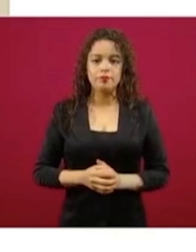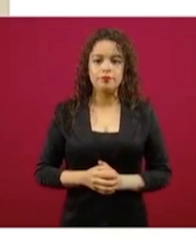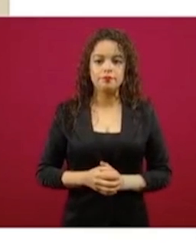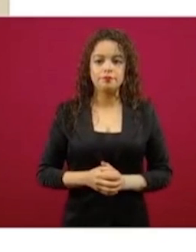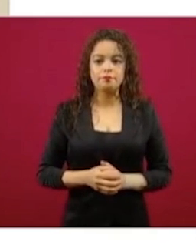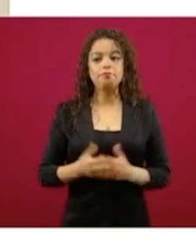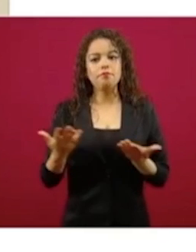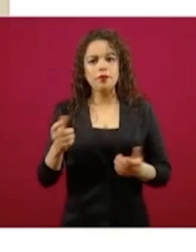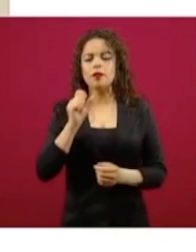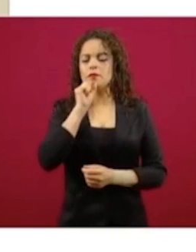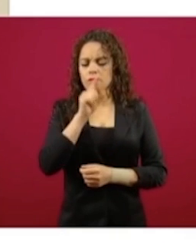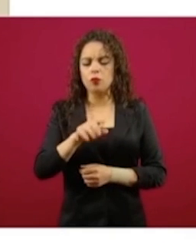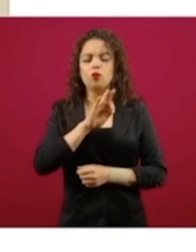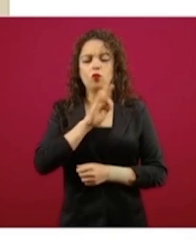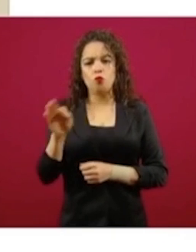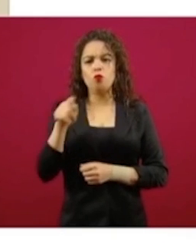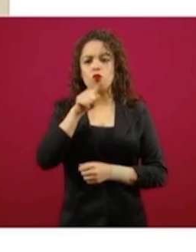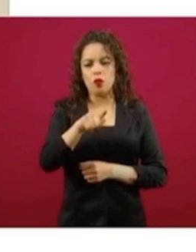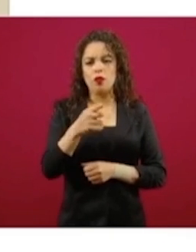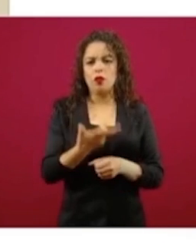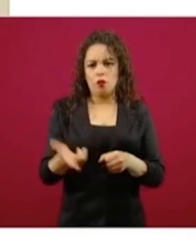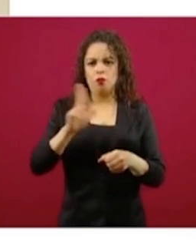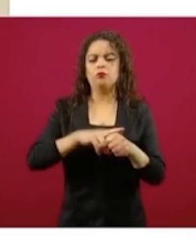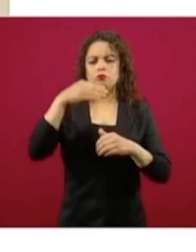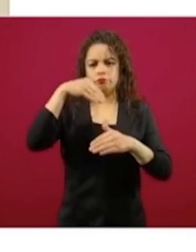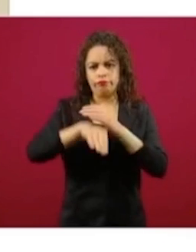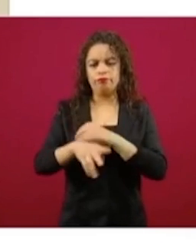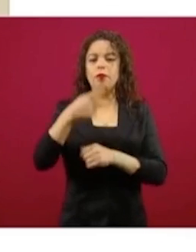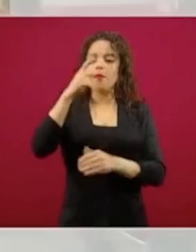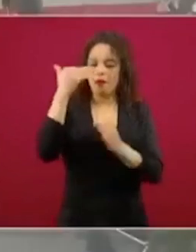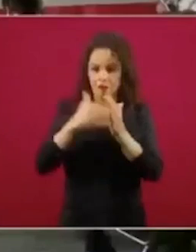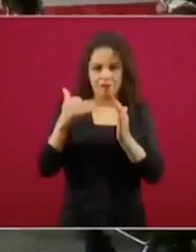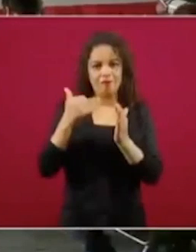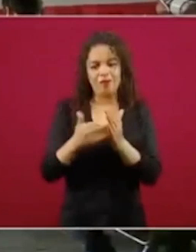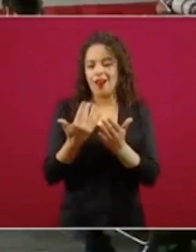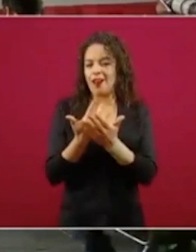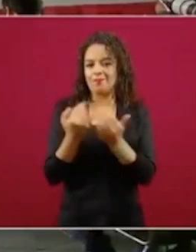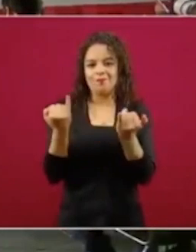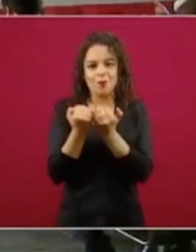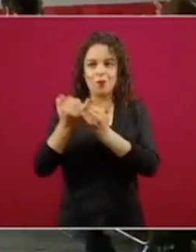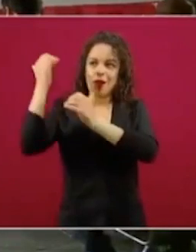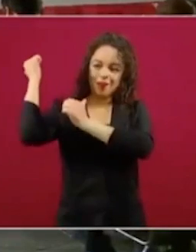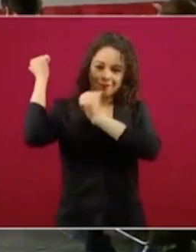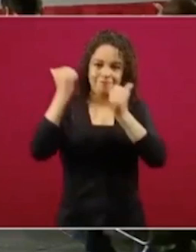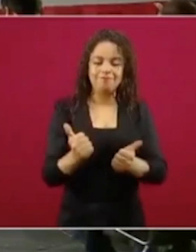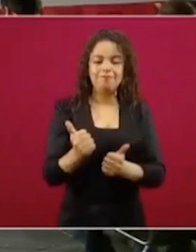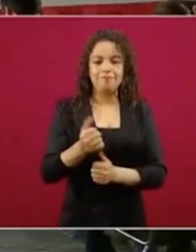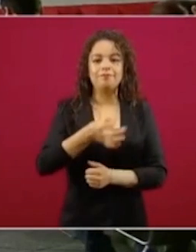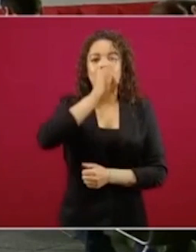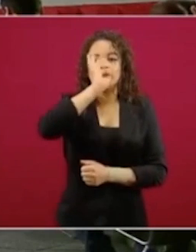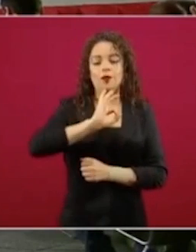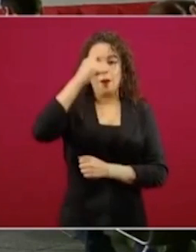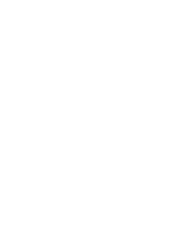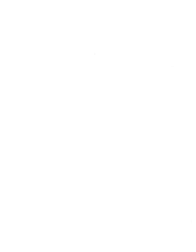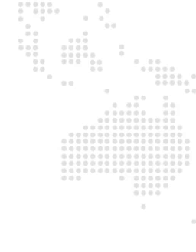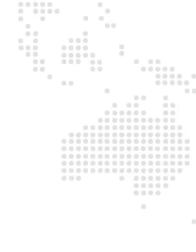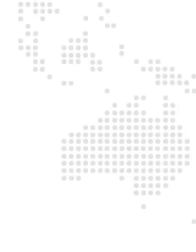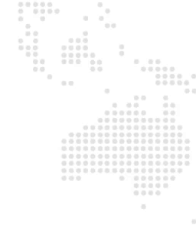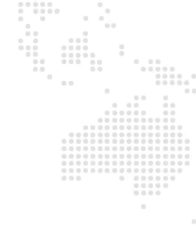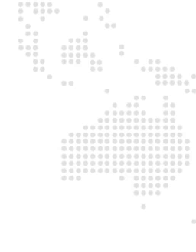utilizadas como hospitalización, pero estamos en espera de los ventiladores para que se conviertan en terapia intensiva.